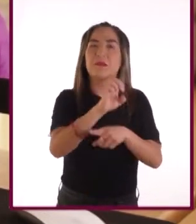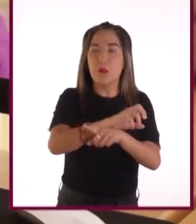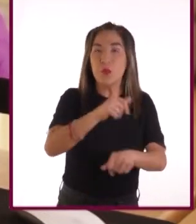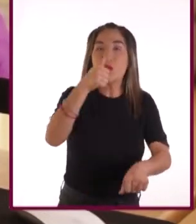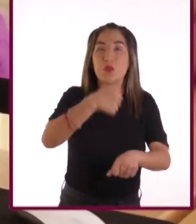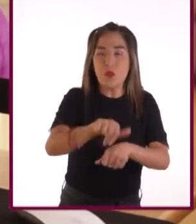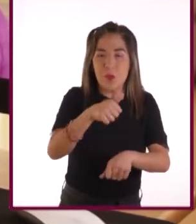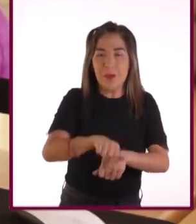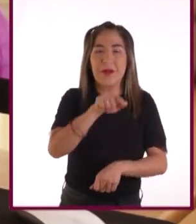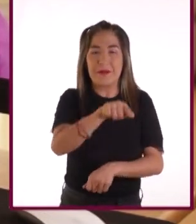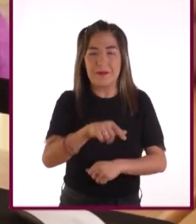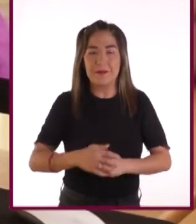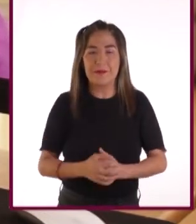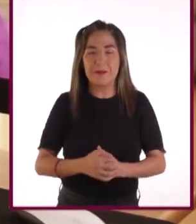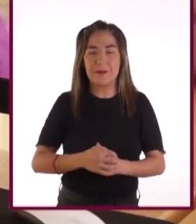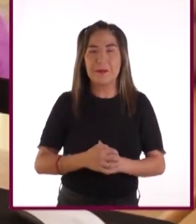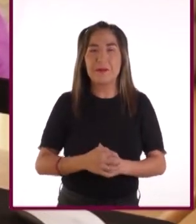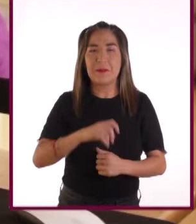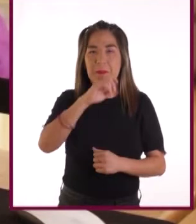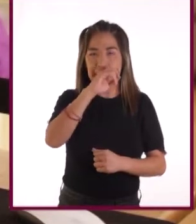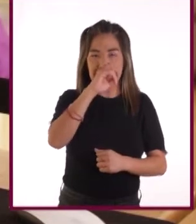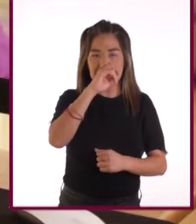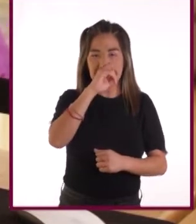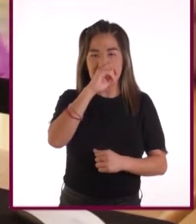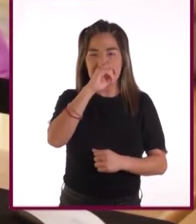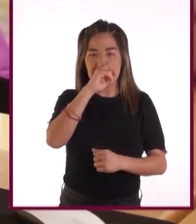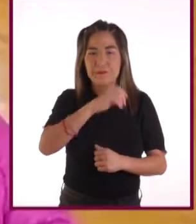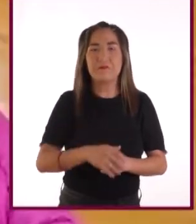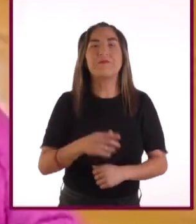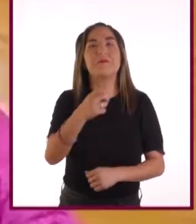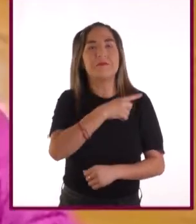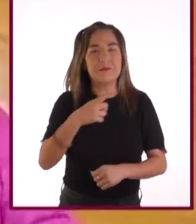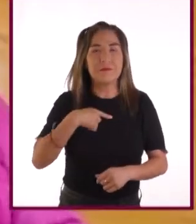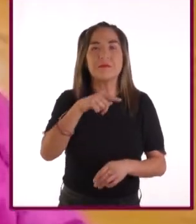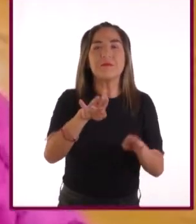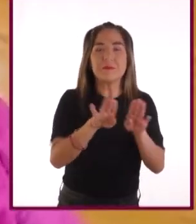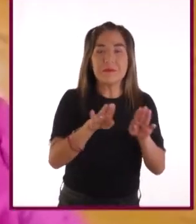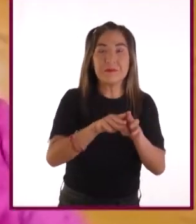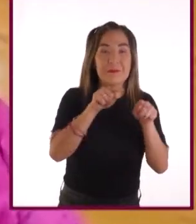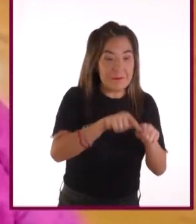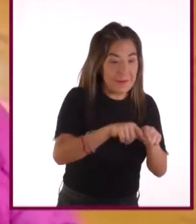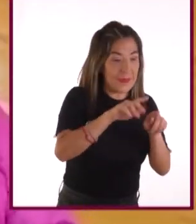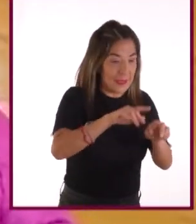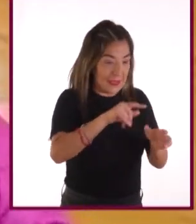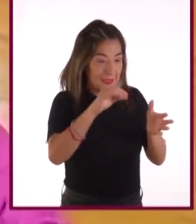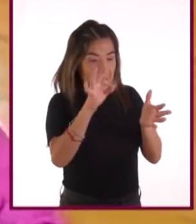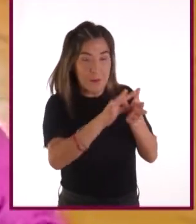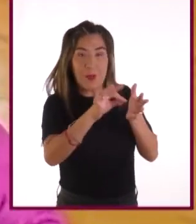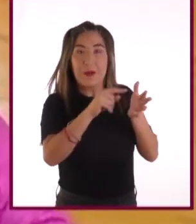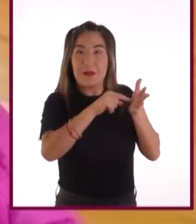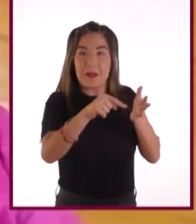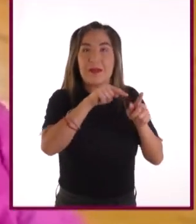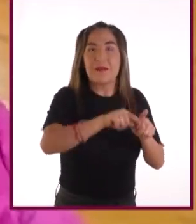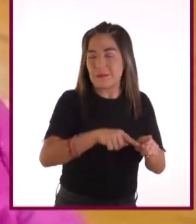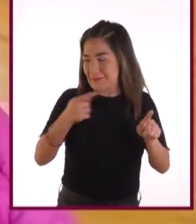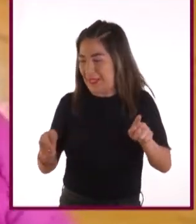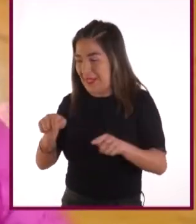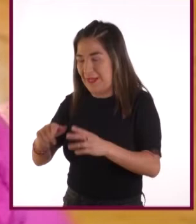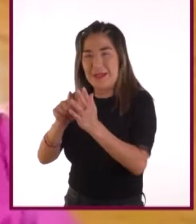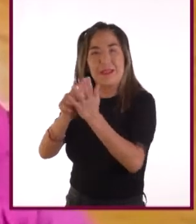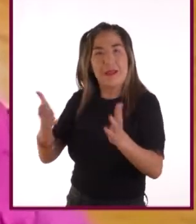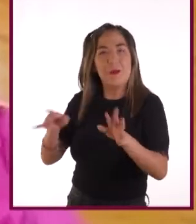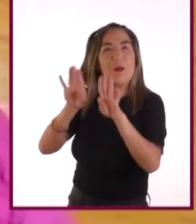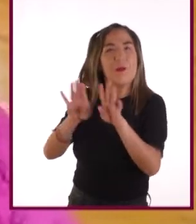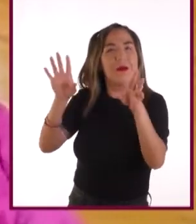mandaban los números en ciertas posiciones, y entonces ya tenías que irte al libro de codificación exclusiva